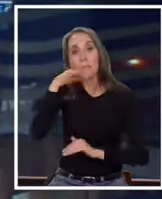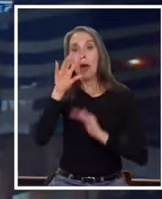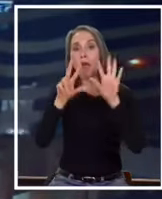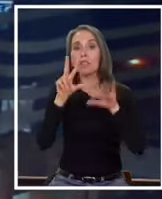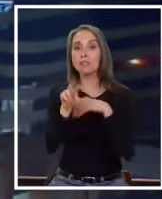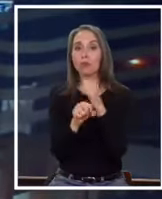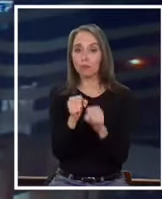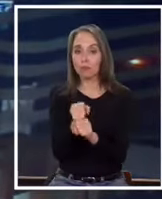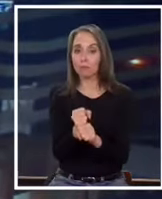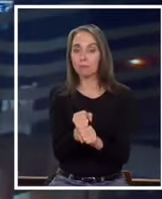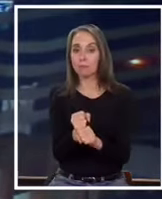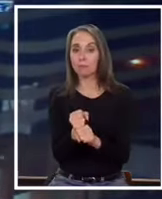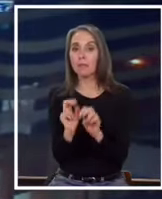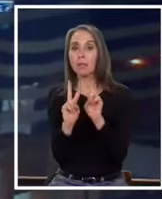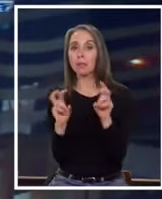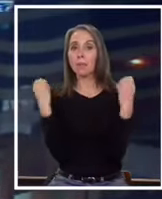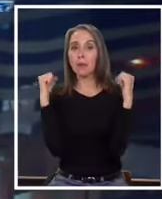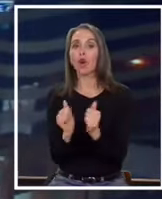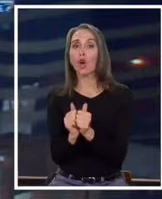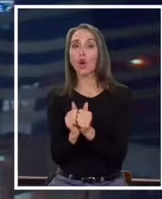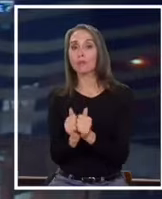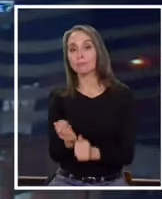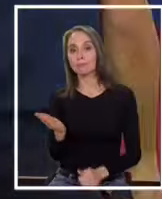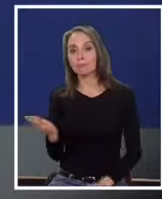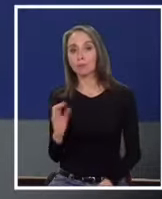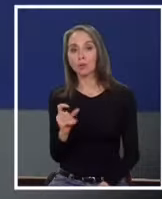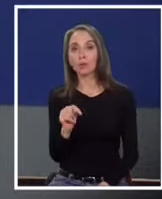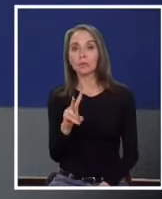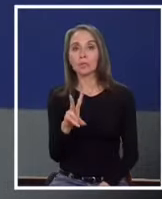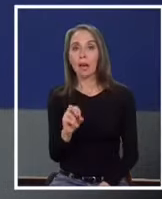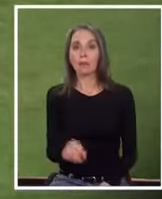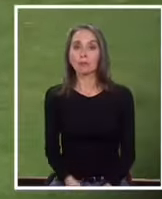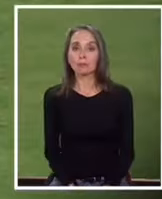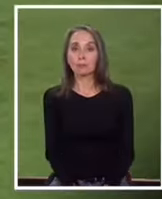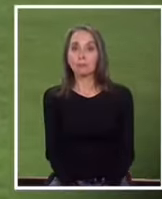años. Vamos a los deportes, junto a Gustavo Huerta.